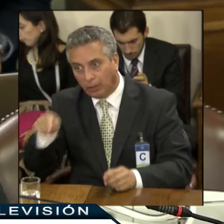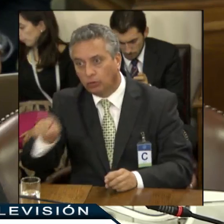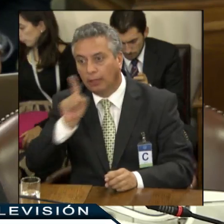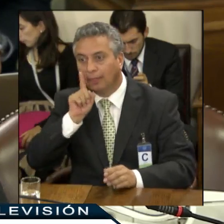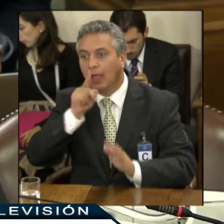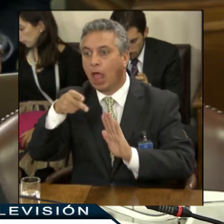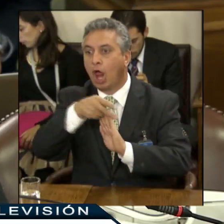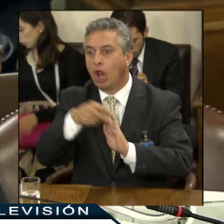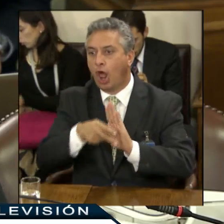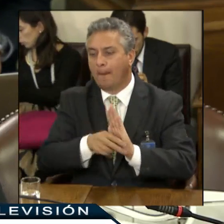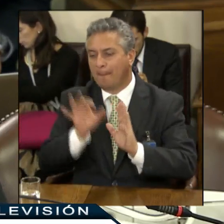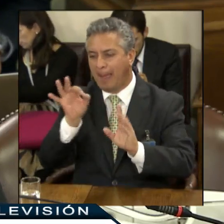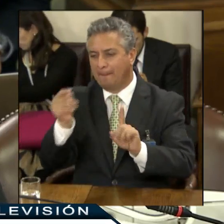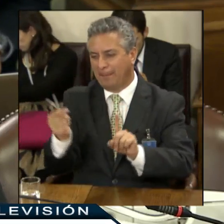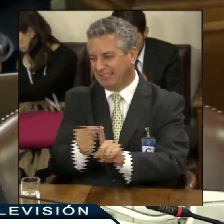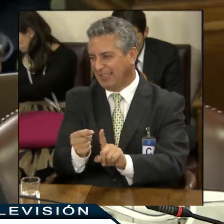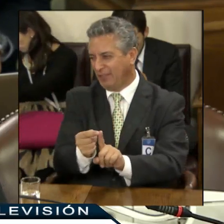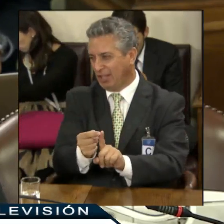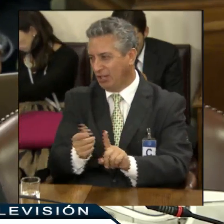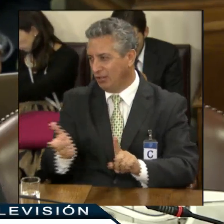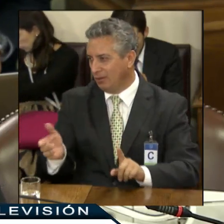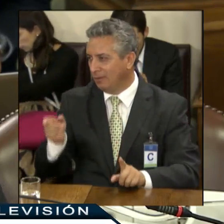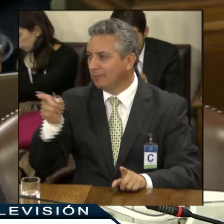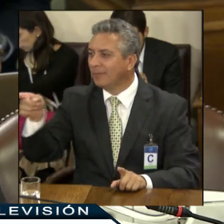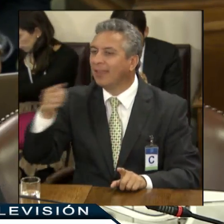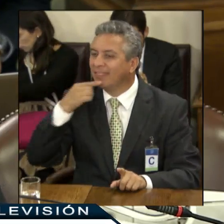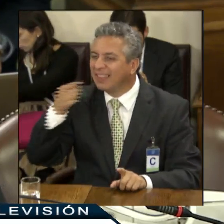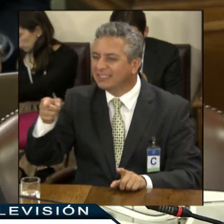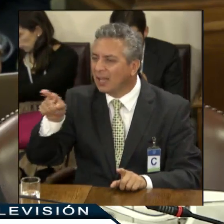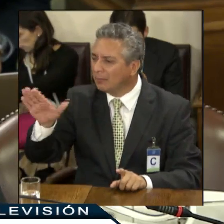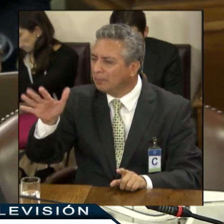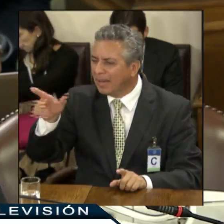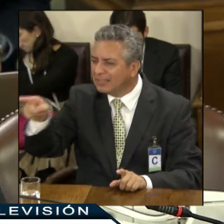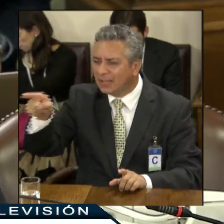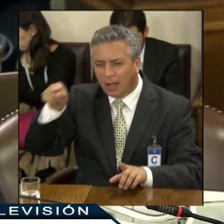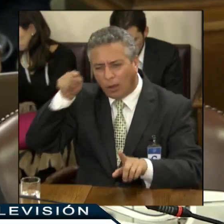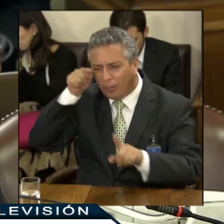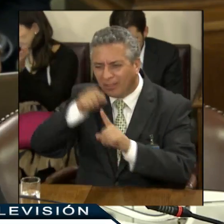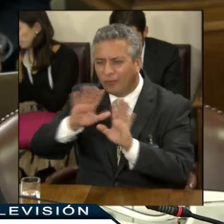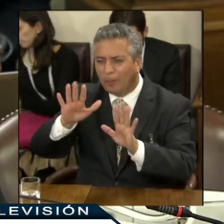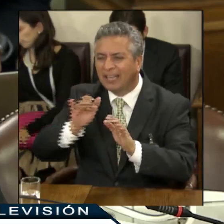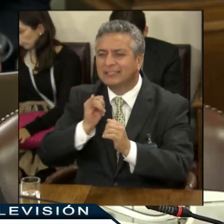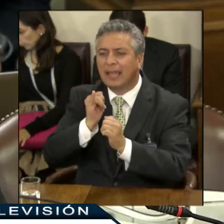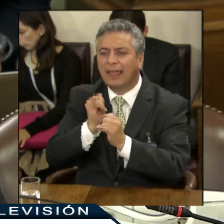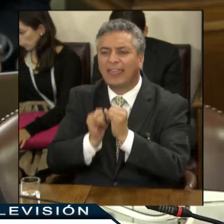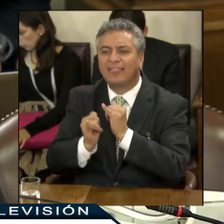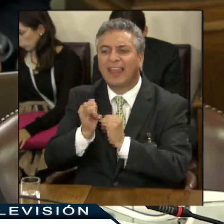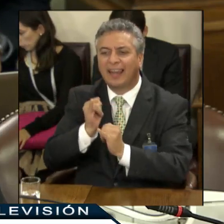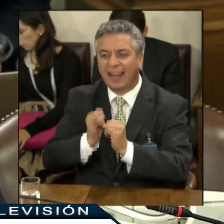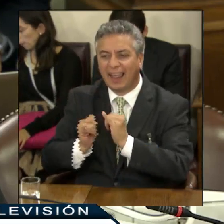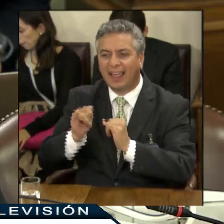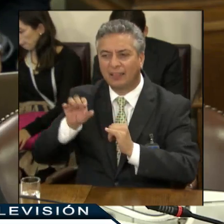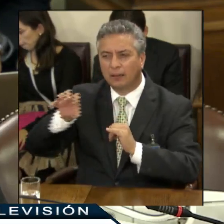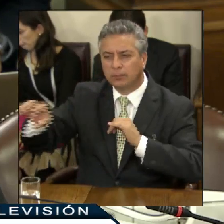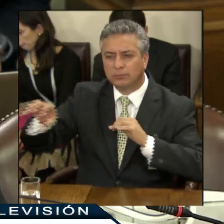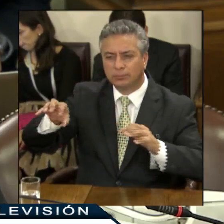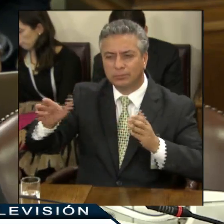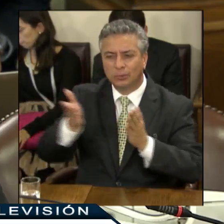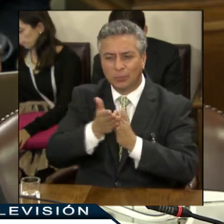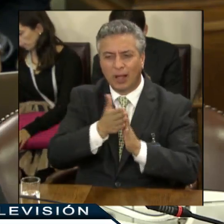una normativa específica sí está está destinado principalmente para facilitar la conectividad